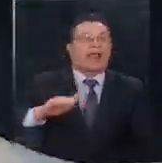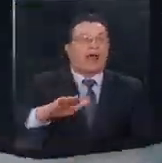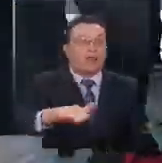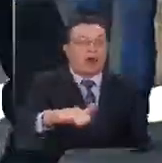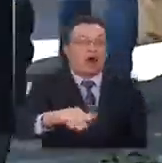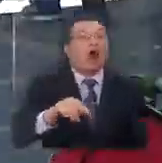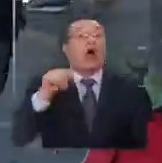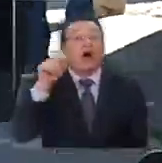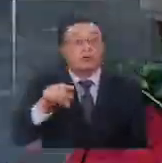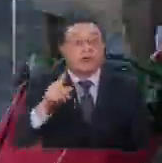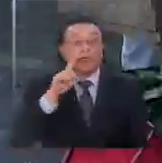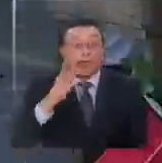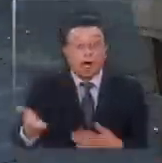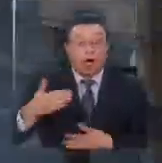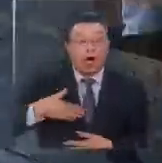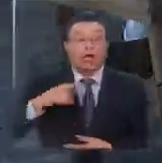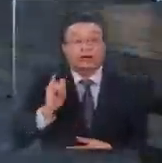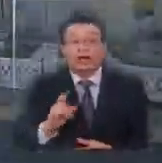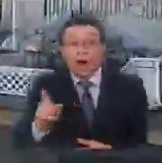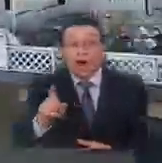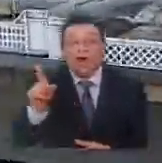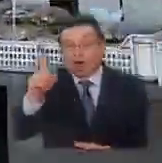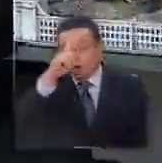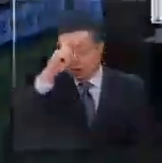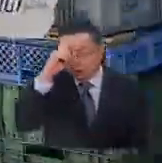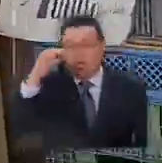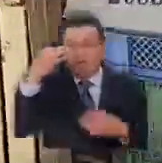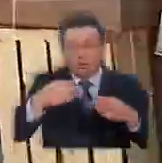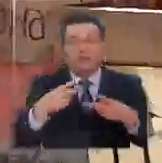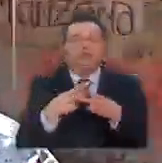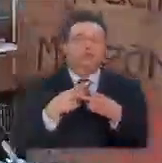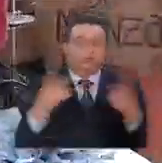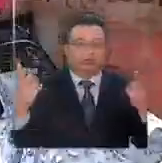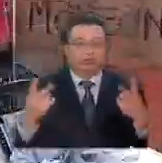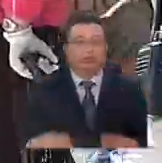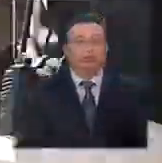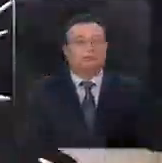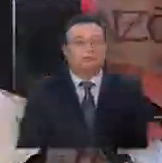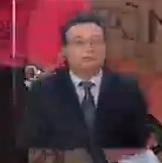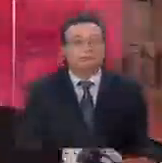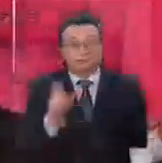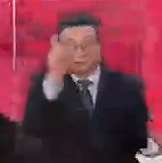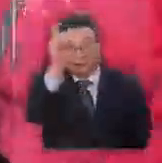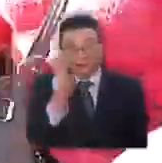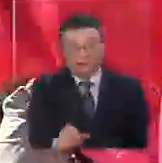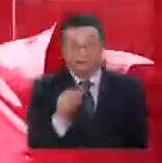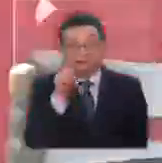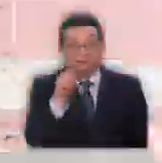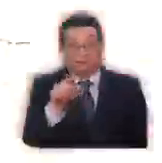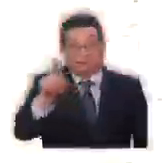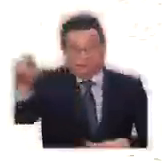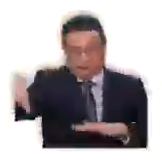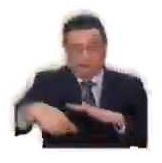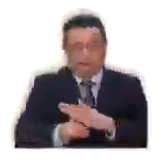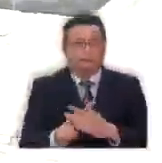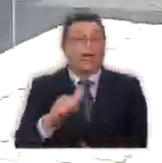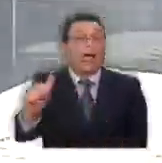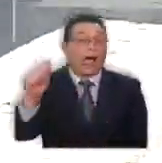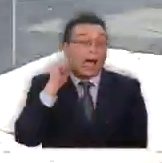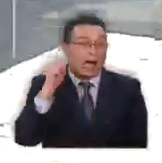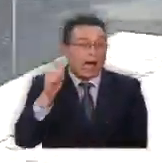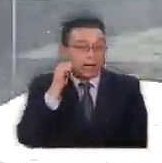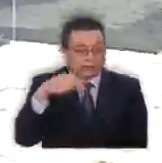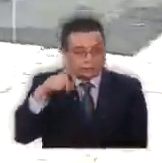estaba infectada o no, fue el propio recinto el que puso fin al rumor. Se trata de una paciente que ingresó el día de ayer a